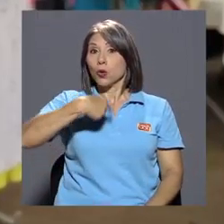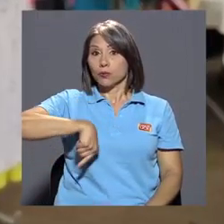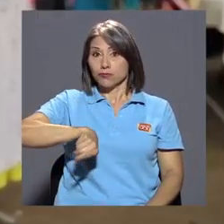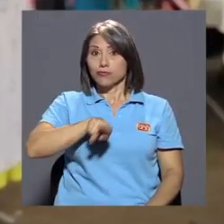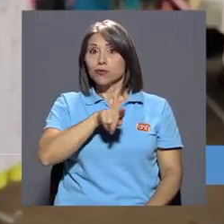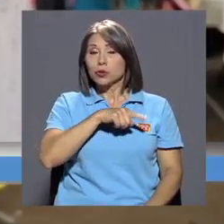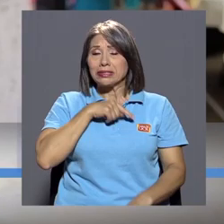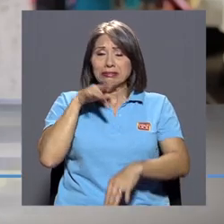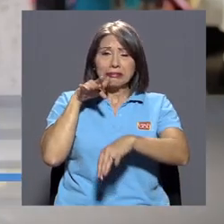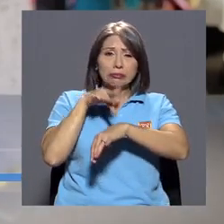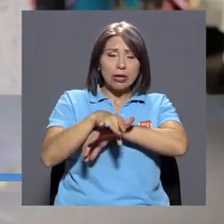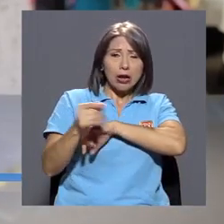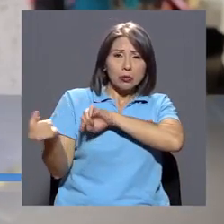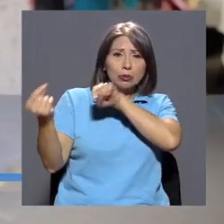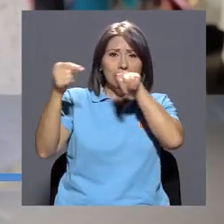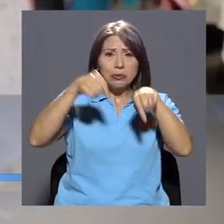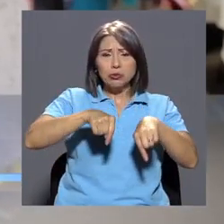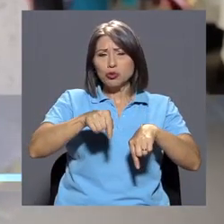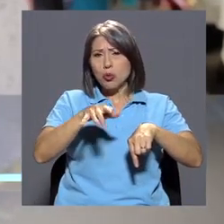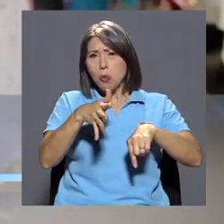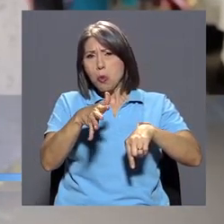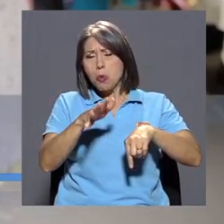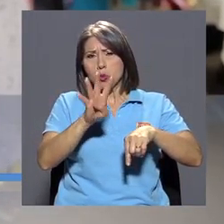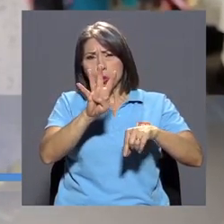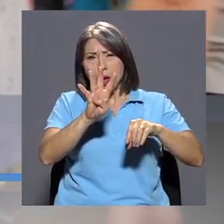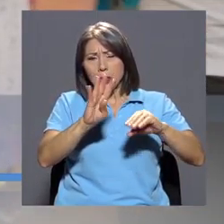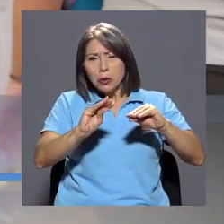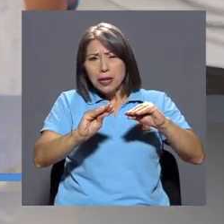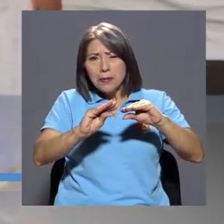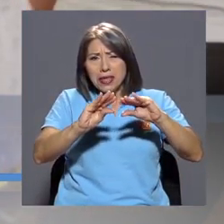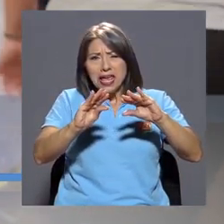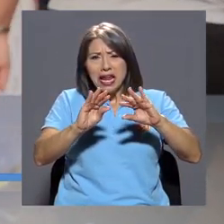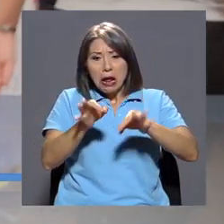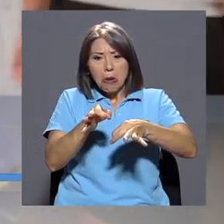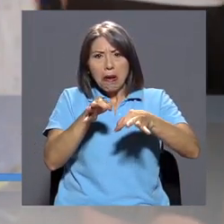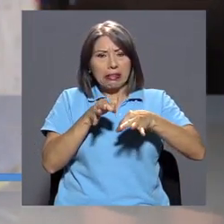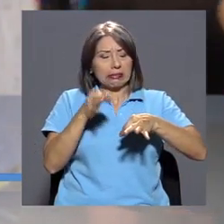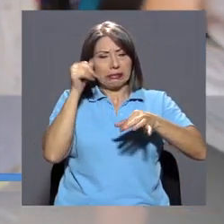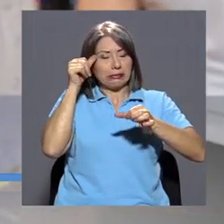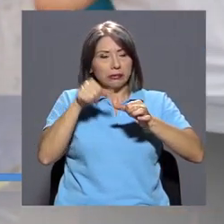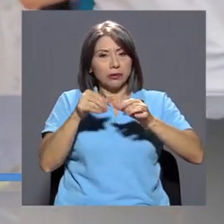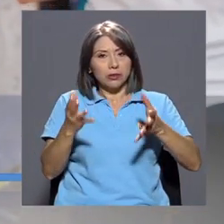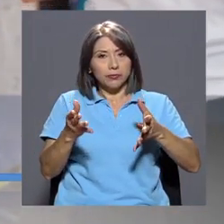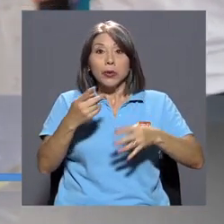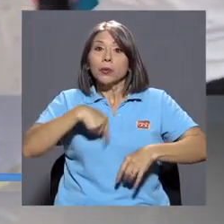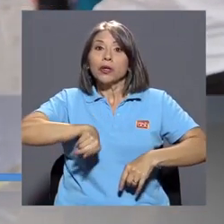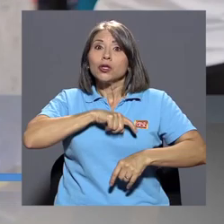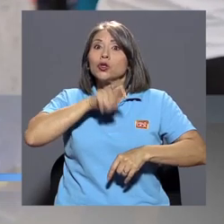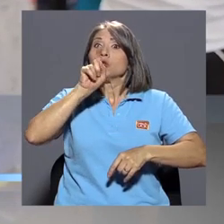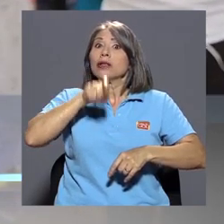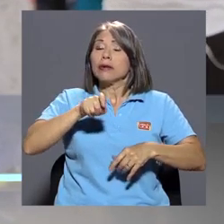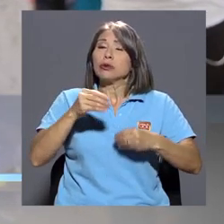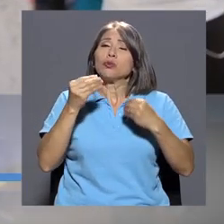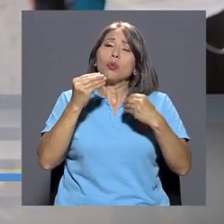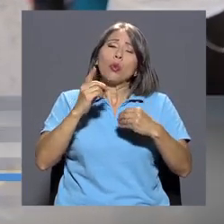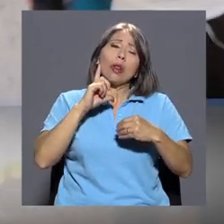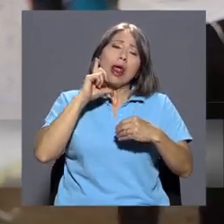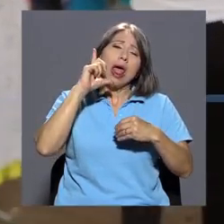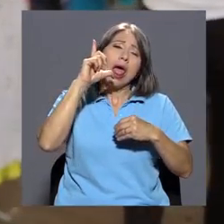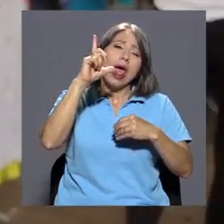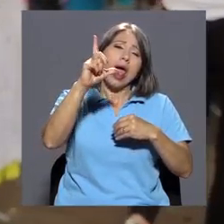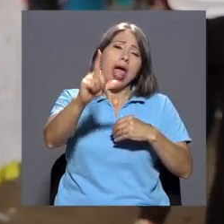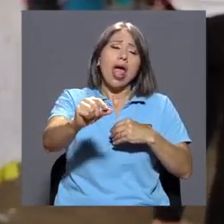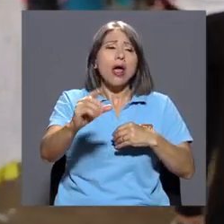Venimos muy temprano, por ahí a las 4 de la mañana o tal vez antes, no recuerdo, porque tenemos que hacer un viaje largo,